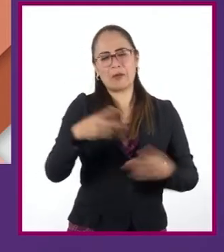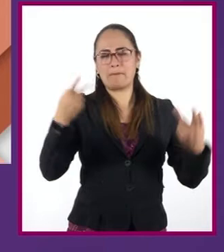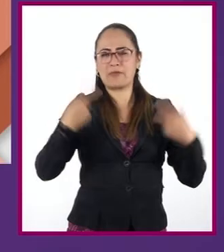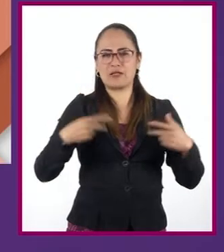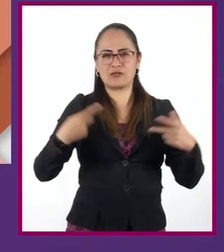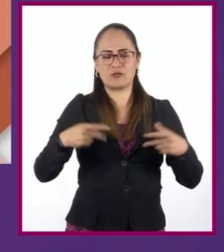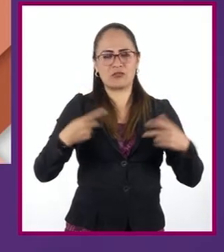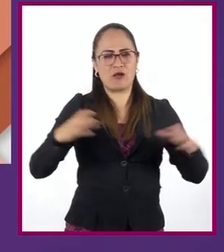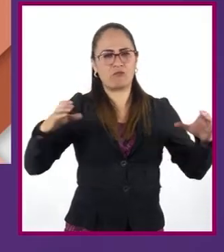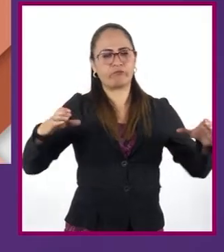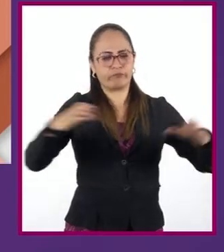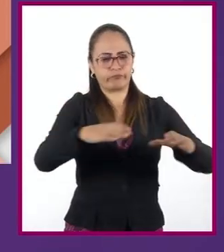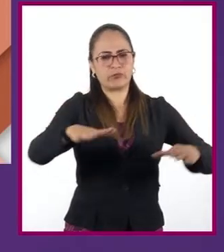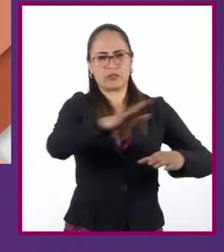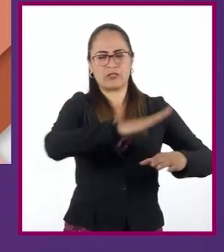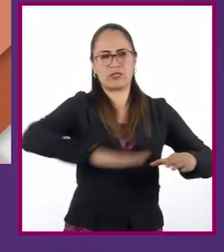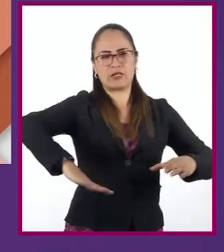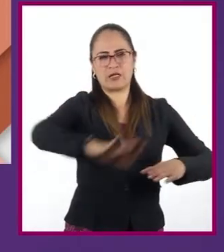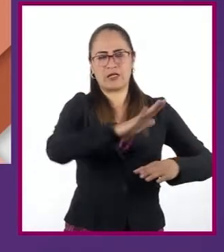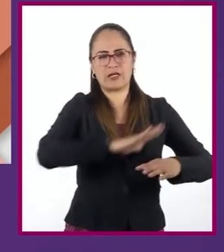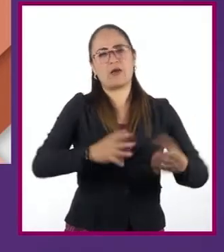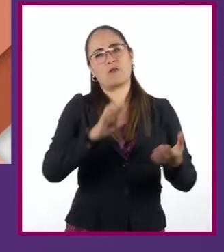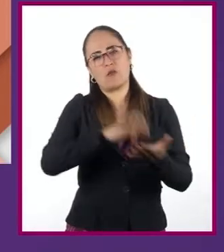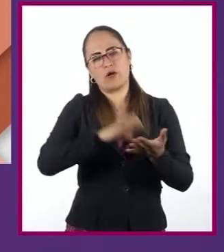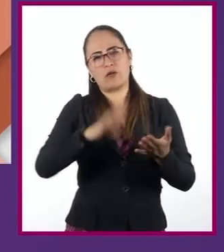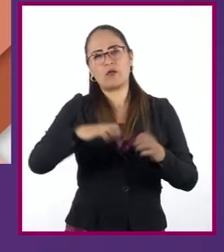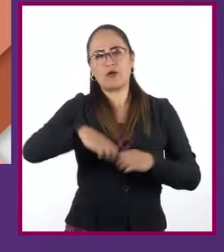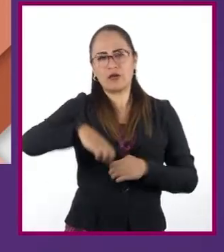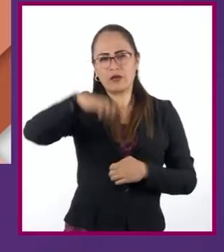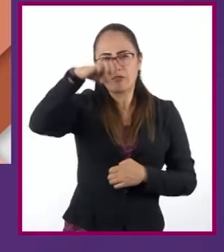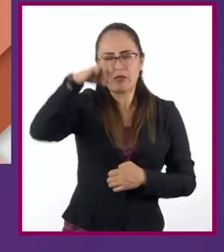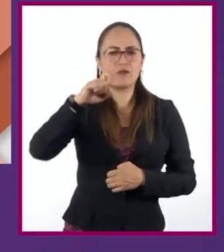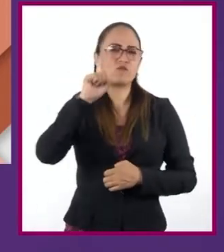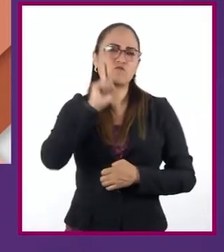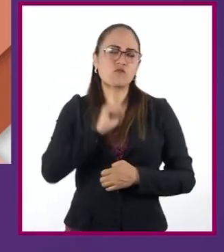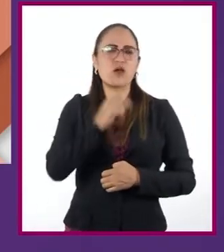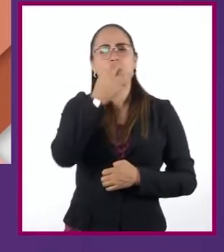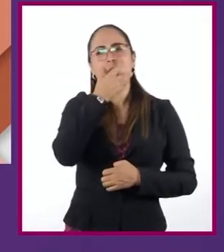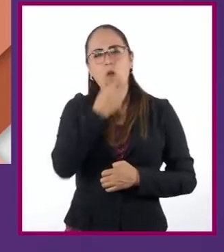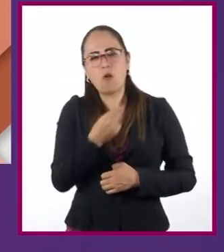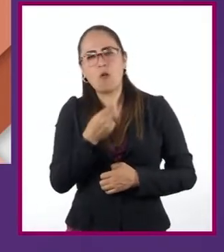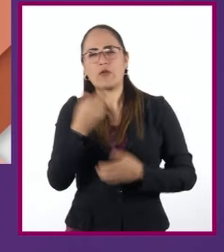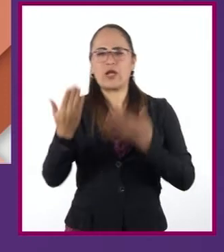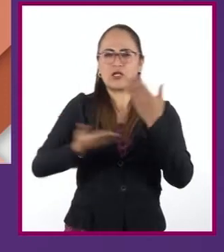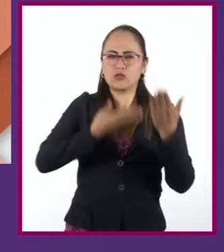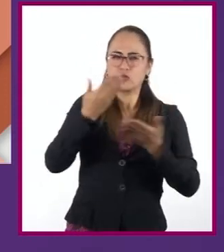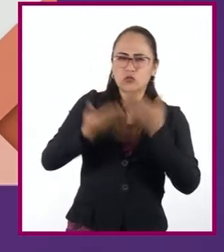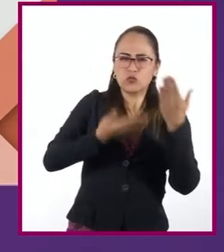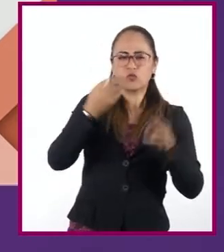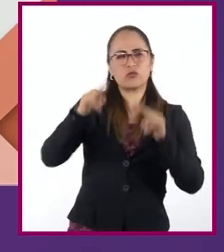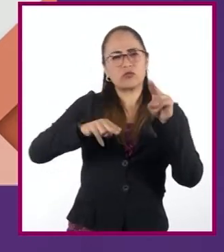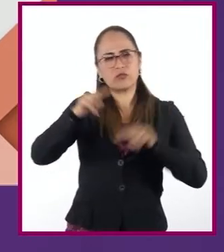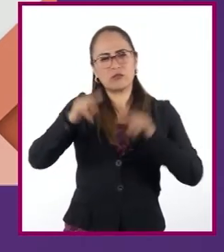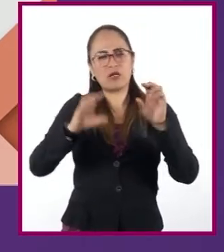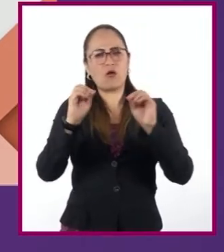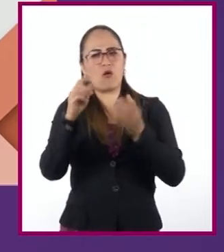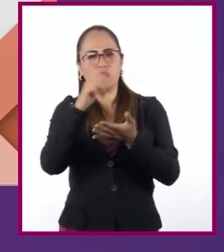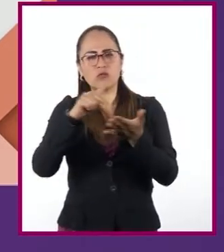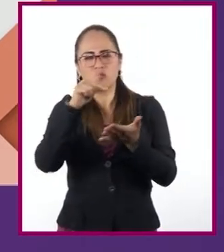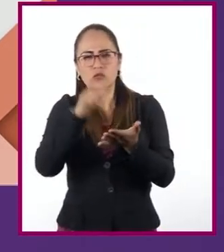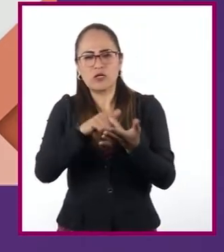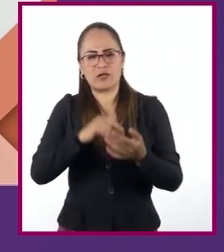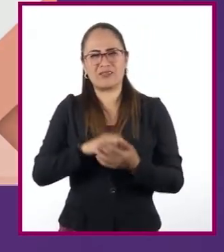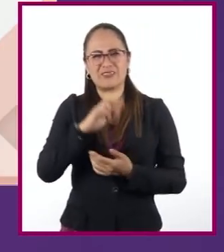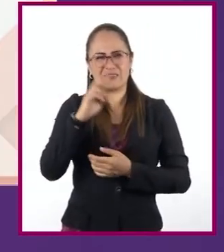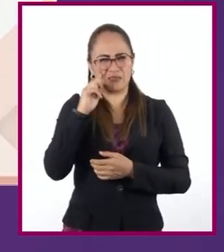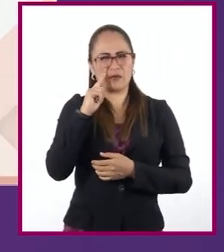población en la que aplicamos la encuesta, como la edad, el sexo, el nivel de estudios o la localidad. Observen que